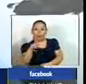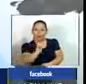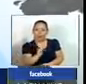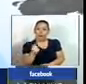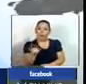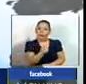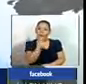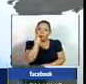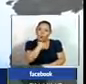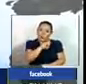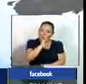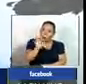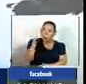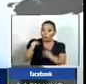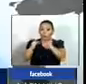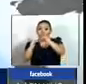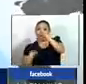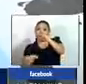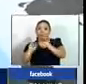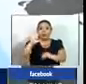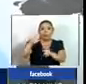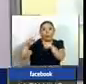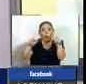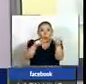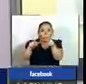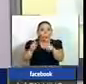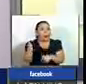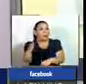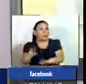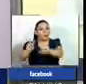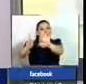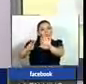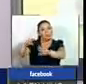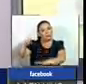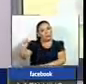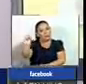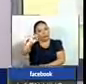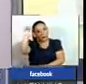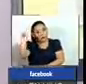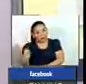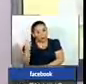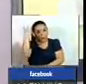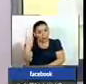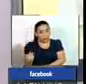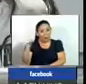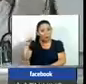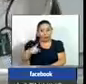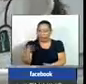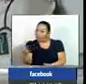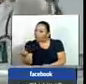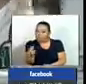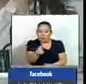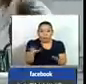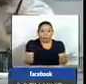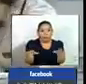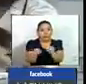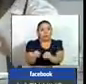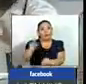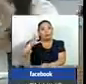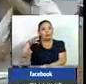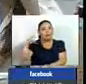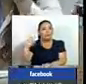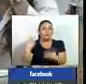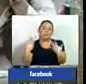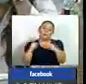estos se encuentran entre los menores de 5 años, con un 70%. A la fecha ya se contabilizan 30 personas fallecidas.